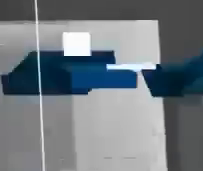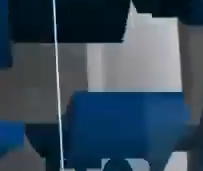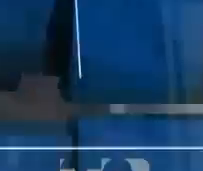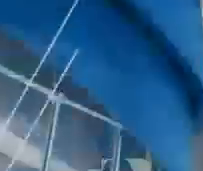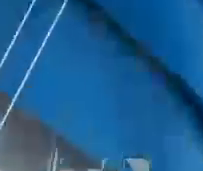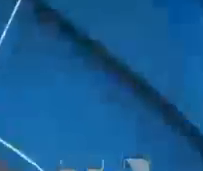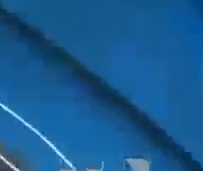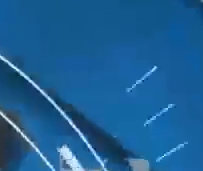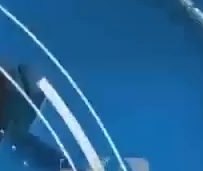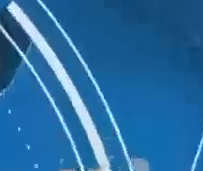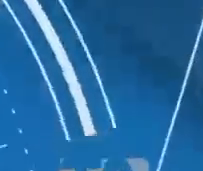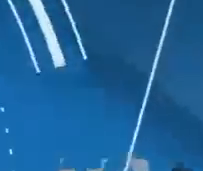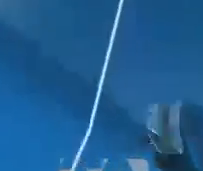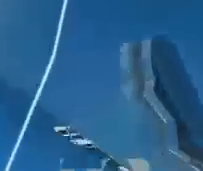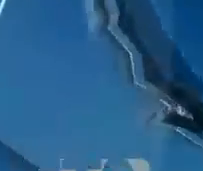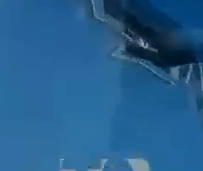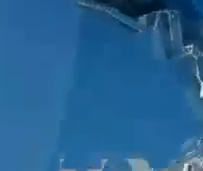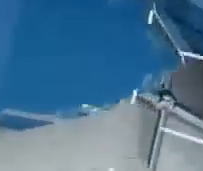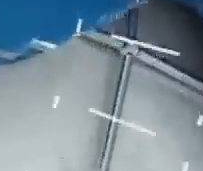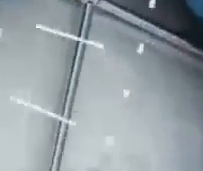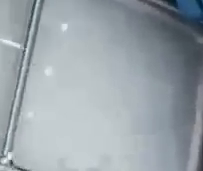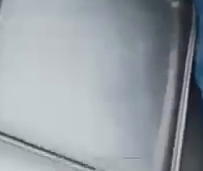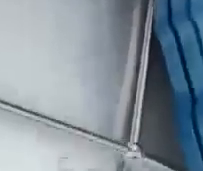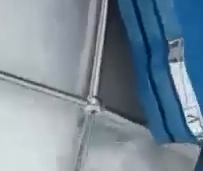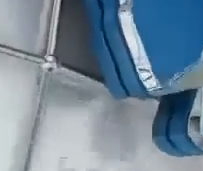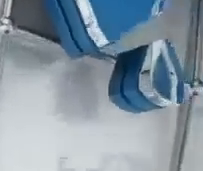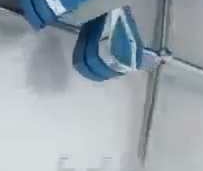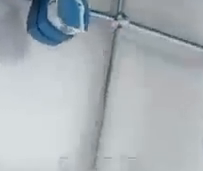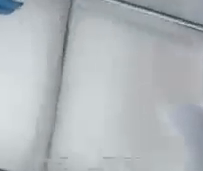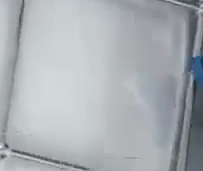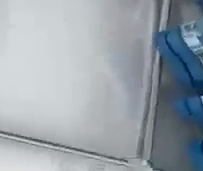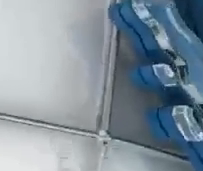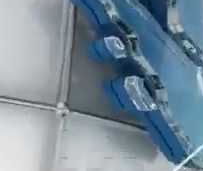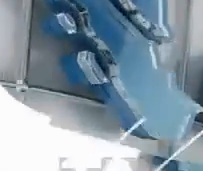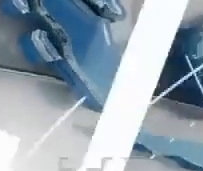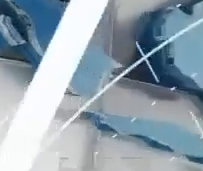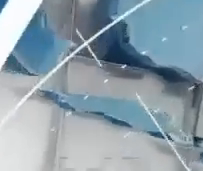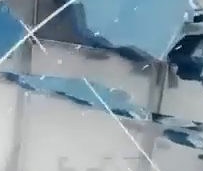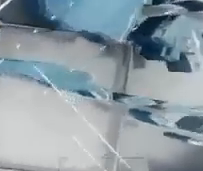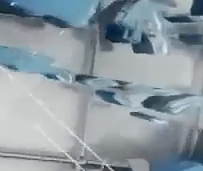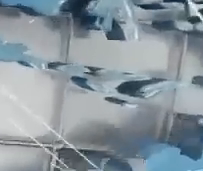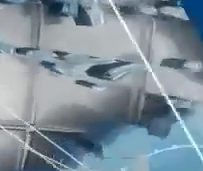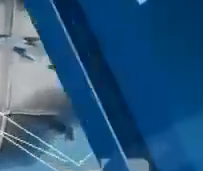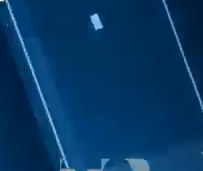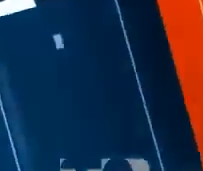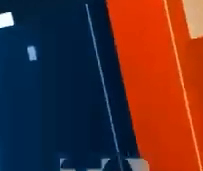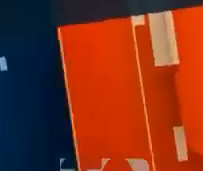Teleamazonas presenta las noticias locales con María Isabel Carminiani y Stephanie Paz.